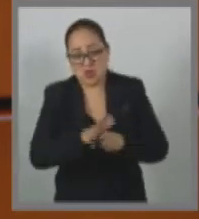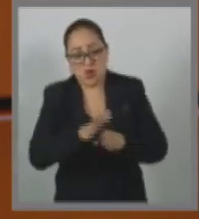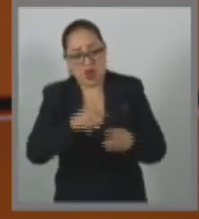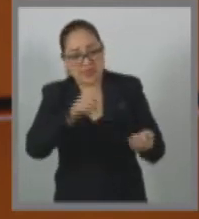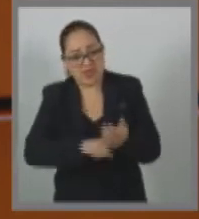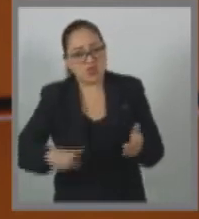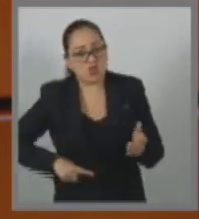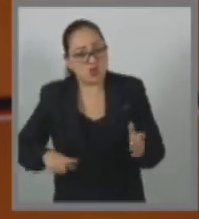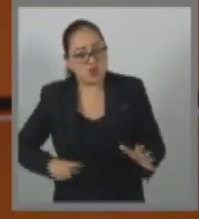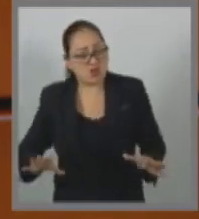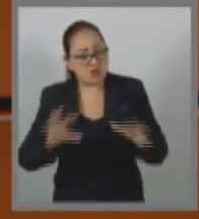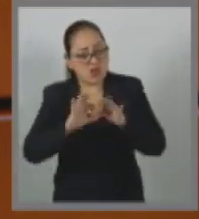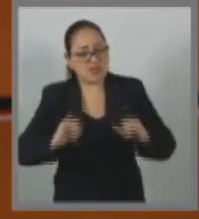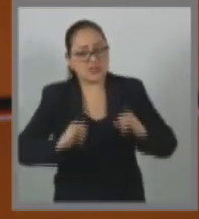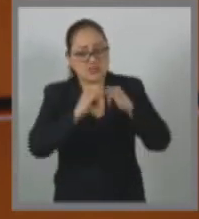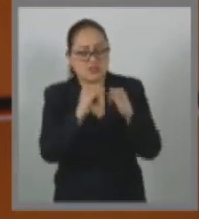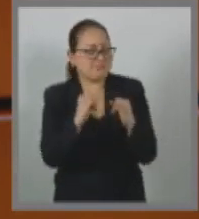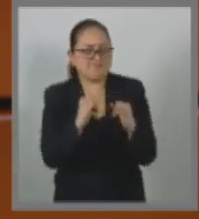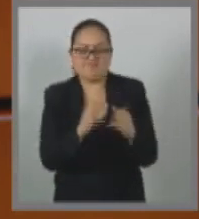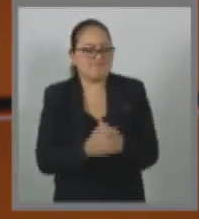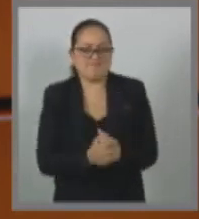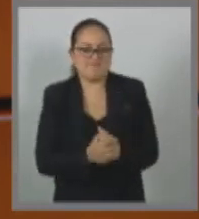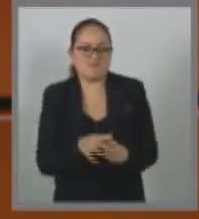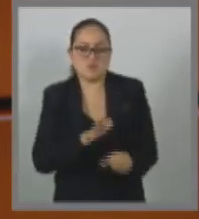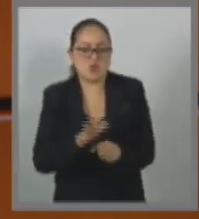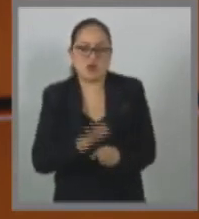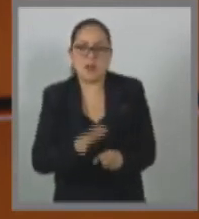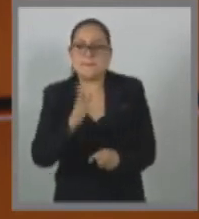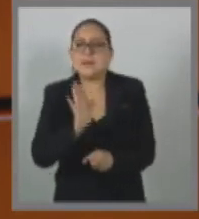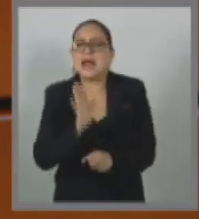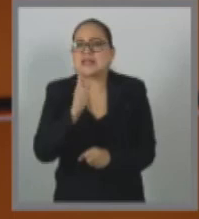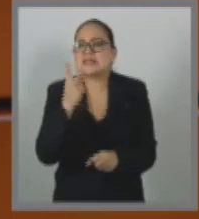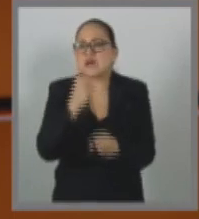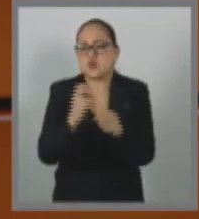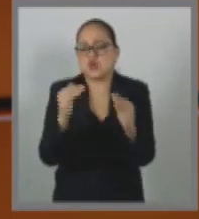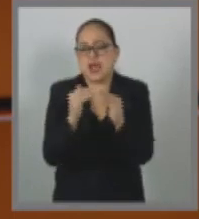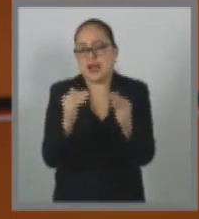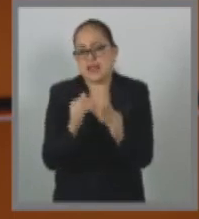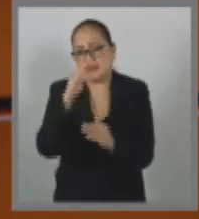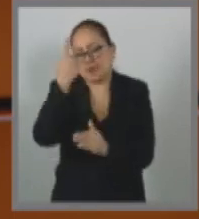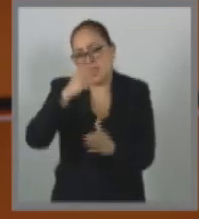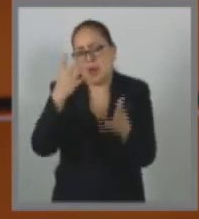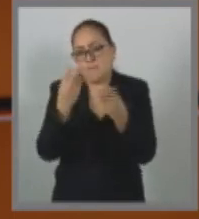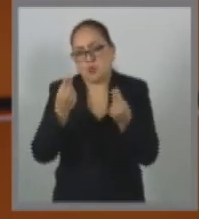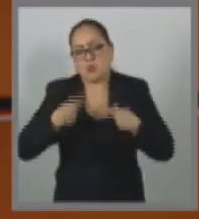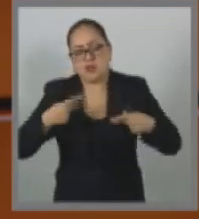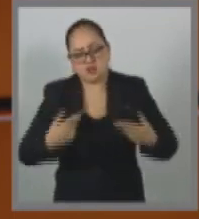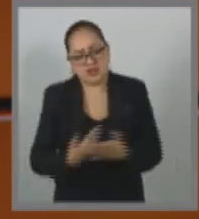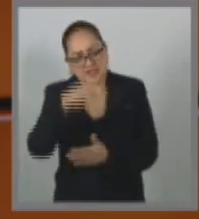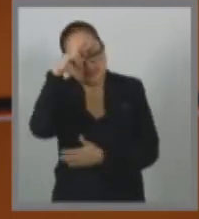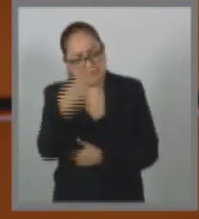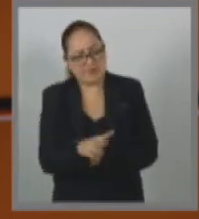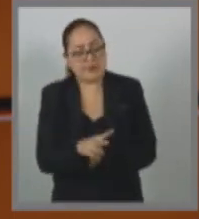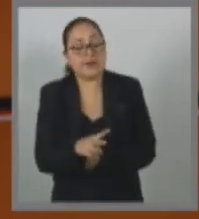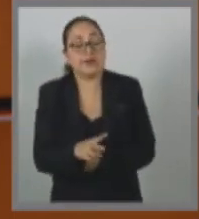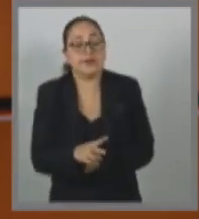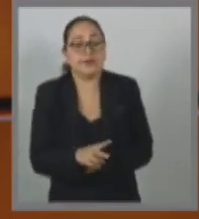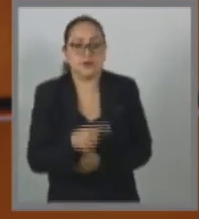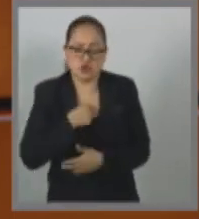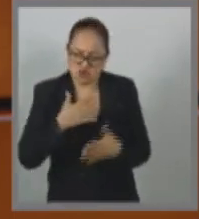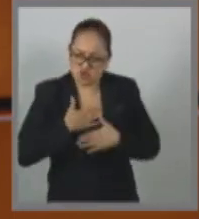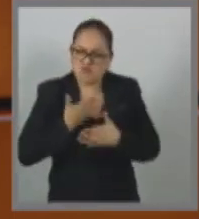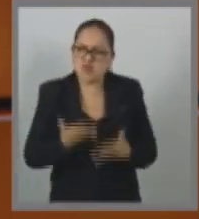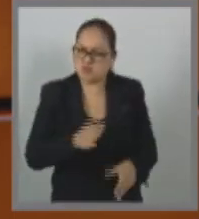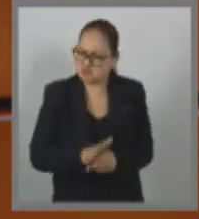público. Es verdaderamente una segunda casa para millones de mexicanos. Me atrevo a decir con